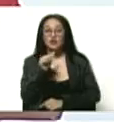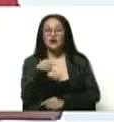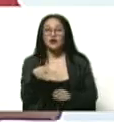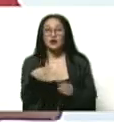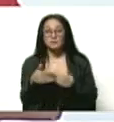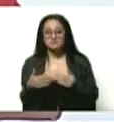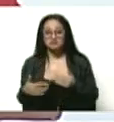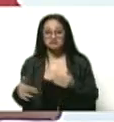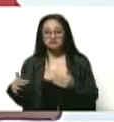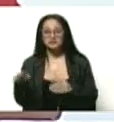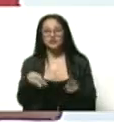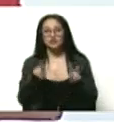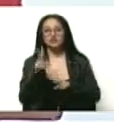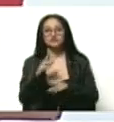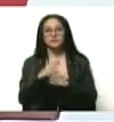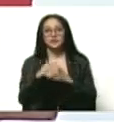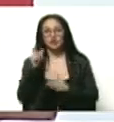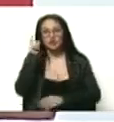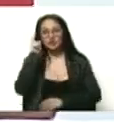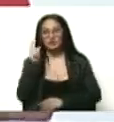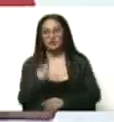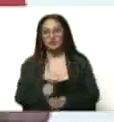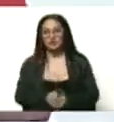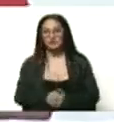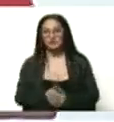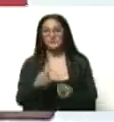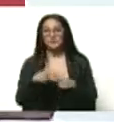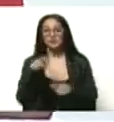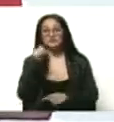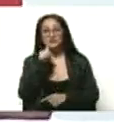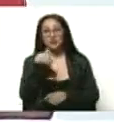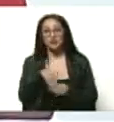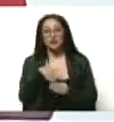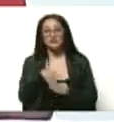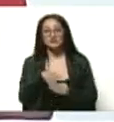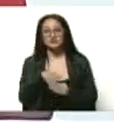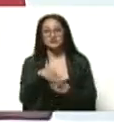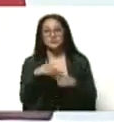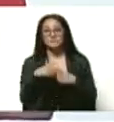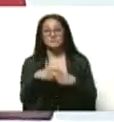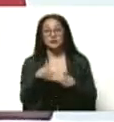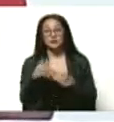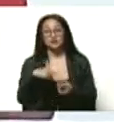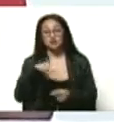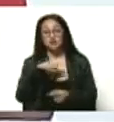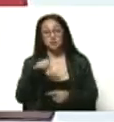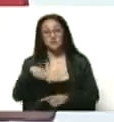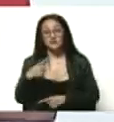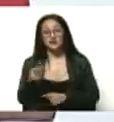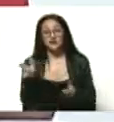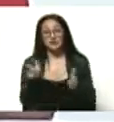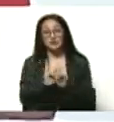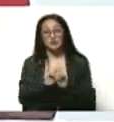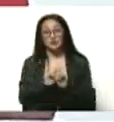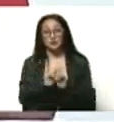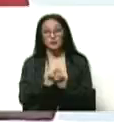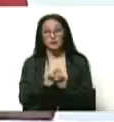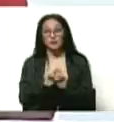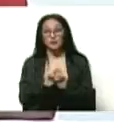las 12 del mediodía. Pero esto es el día sábado de la elección, pero nos toca a nosotros mañana la reunión